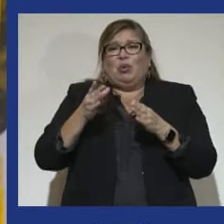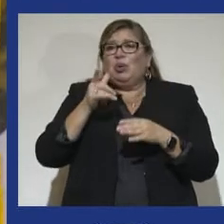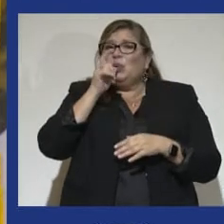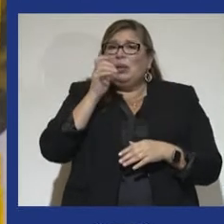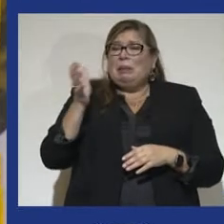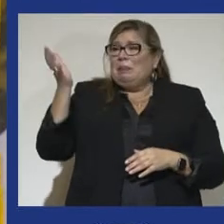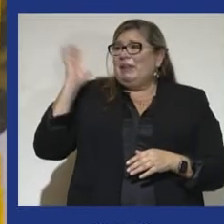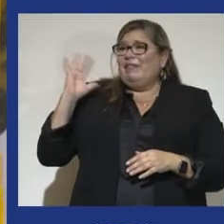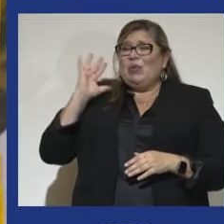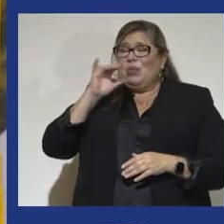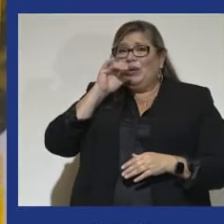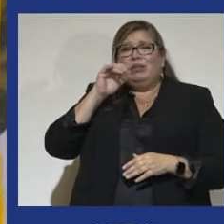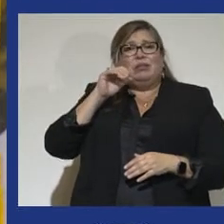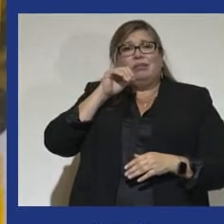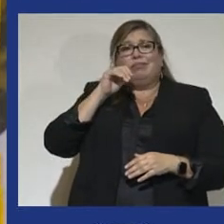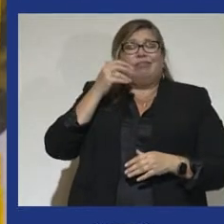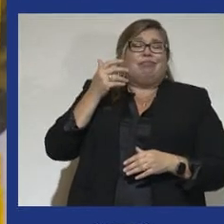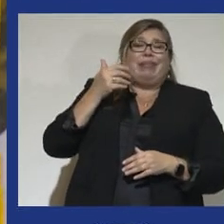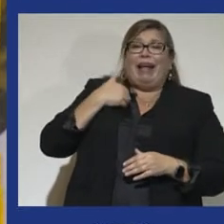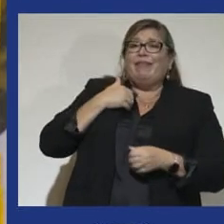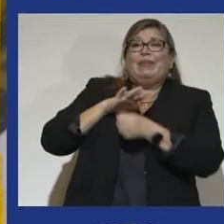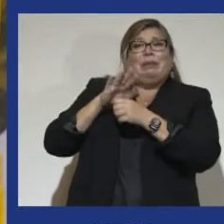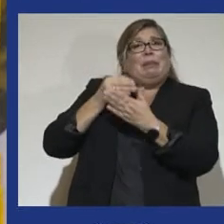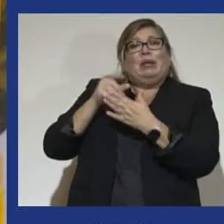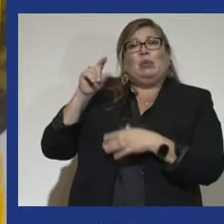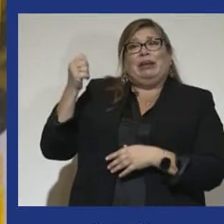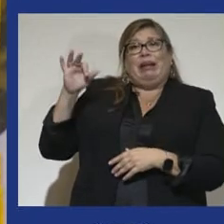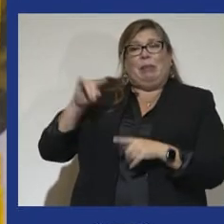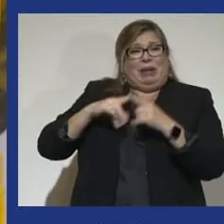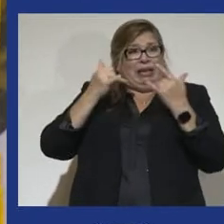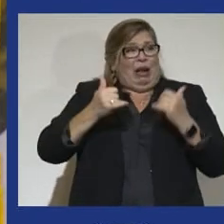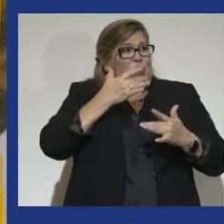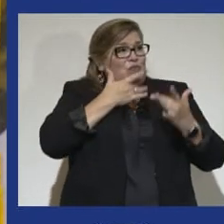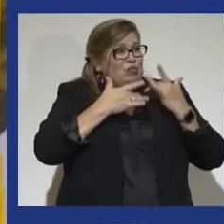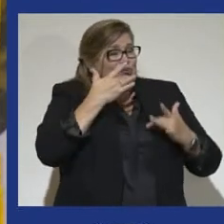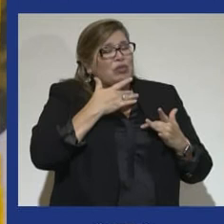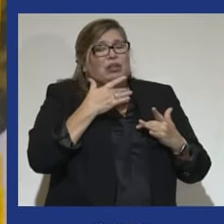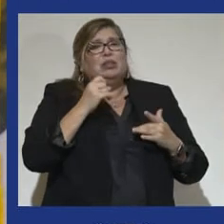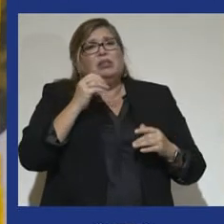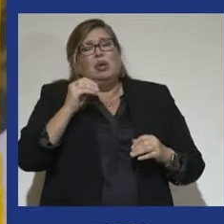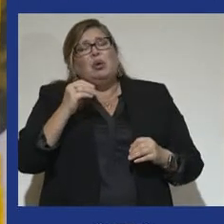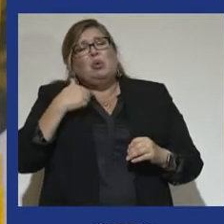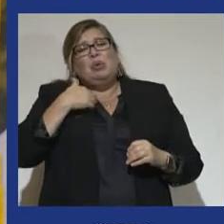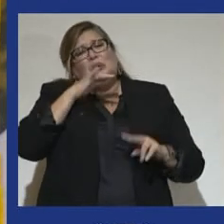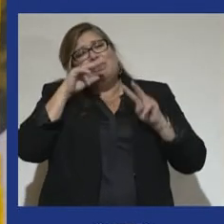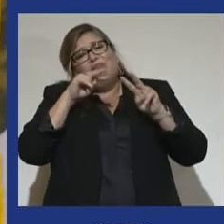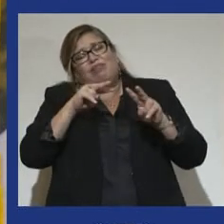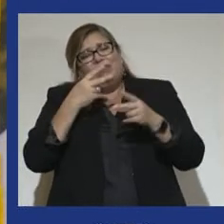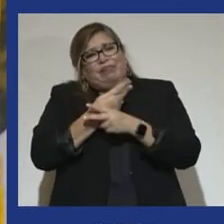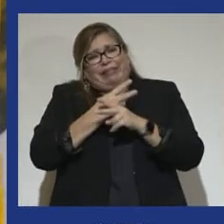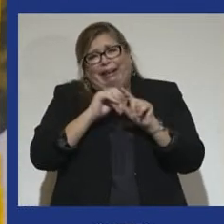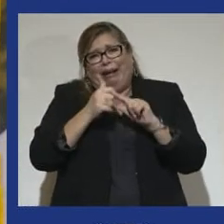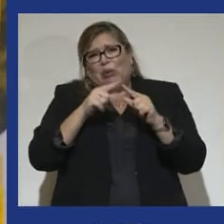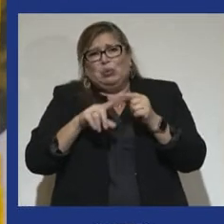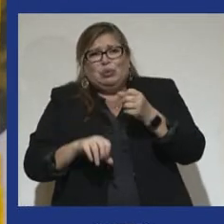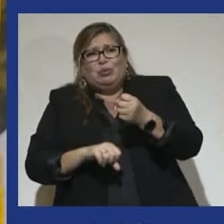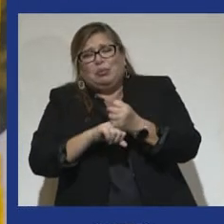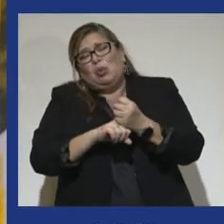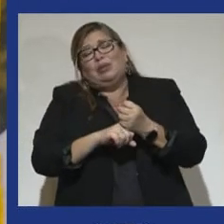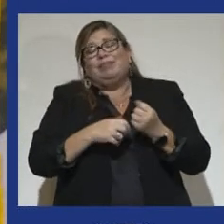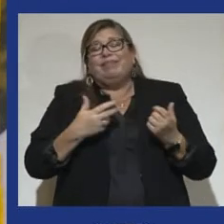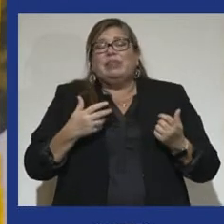haya individuos que no calificaron en el 2019 que pudieron calificar en el 2020 y es algo que estamos analizando